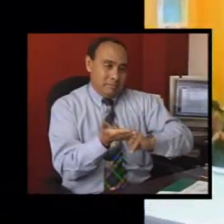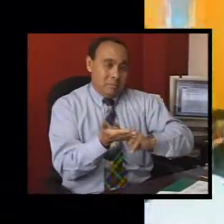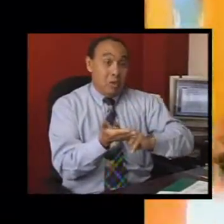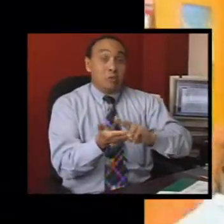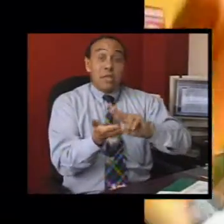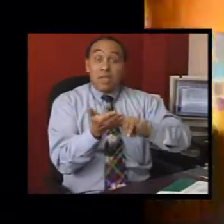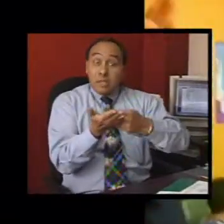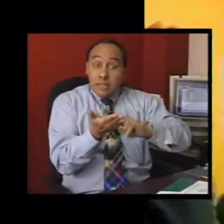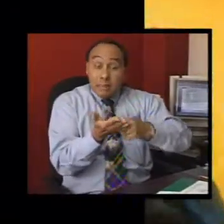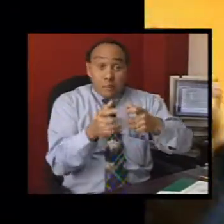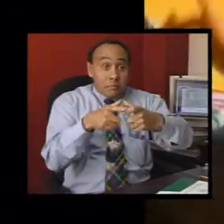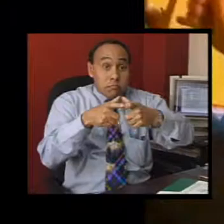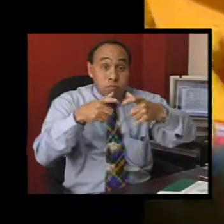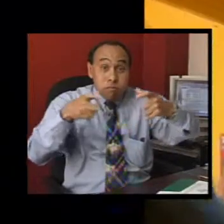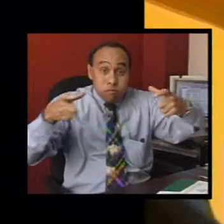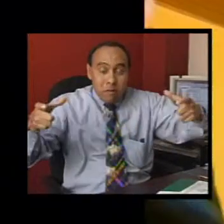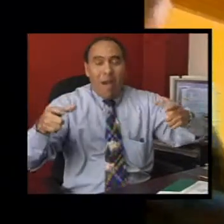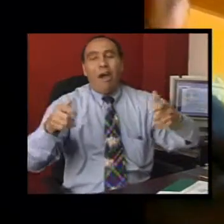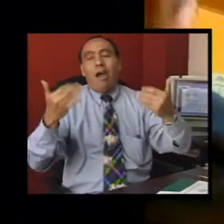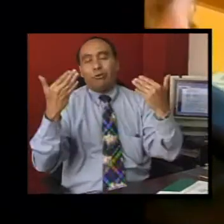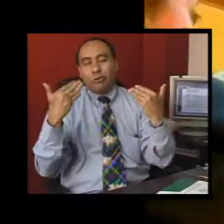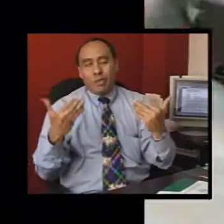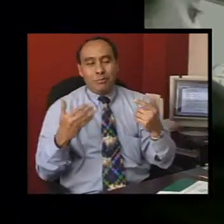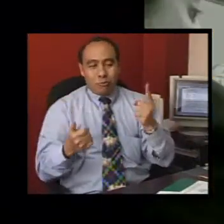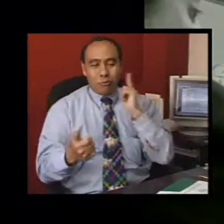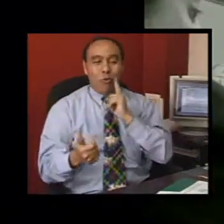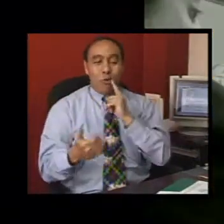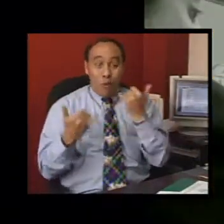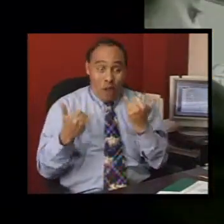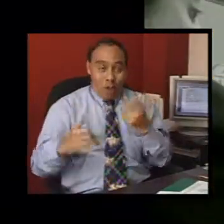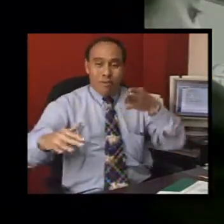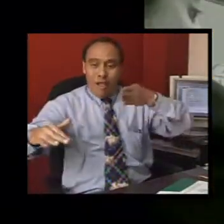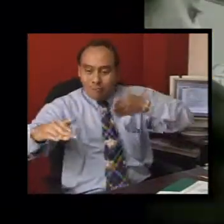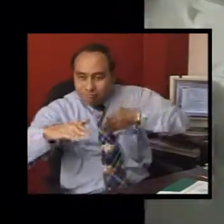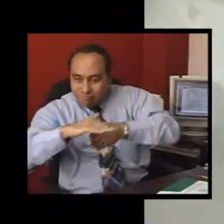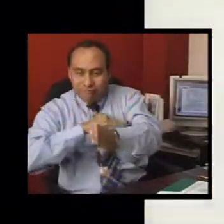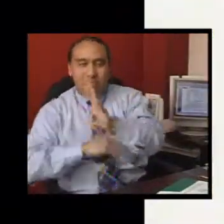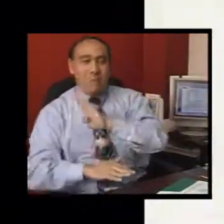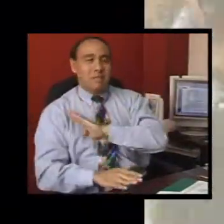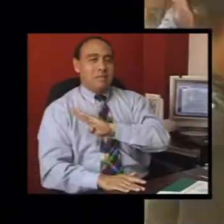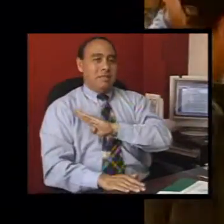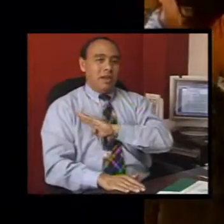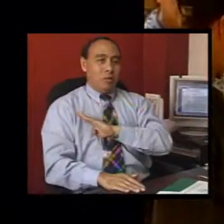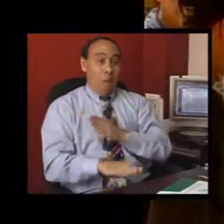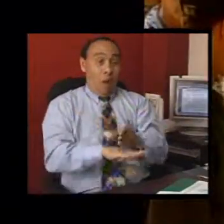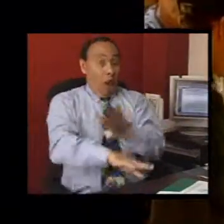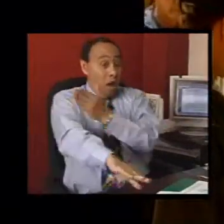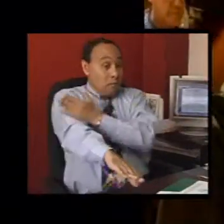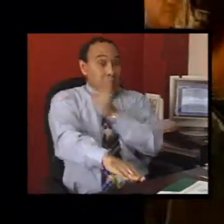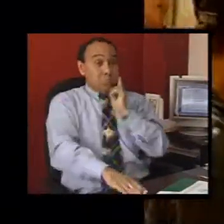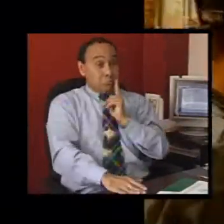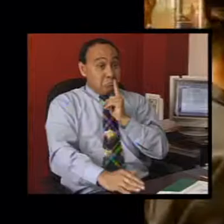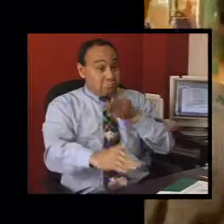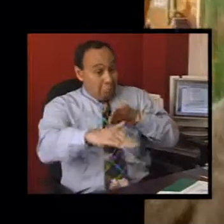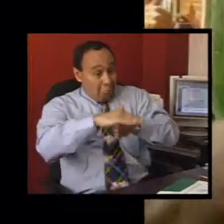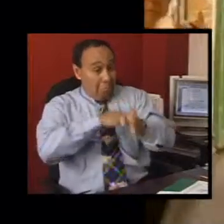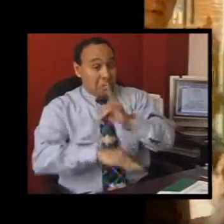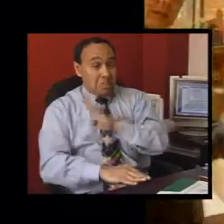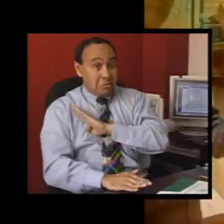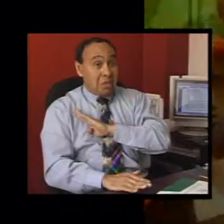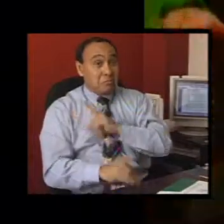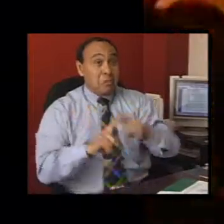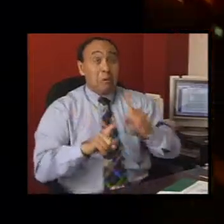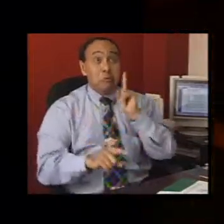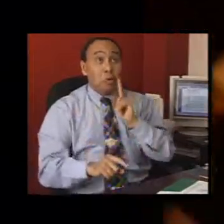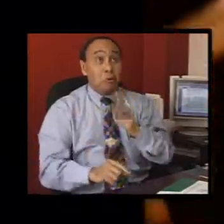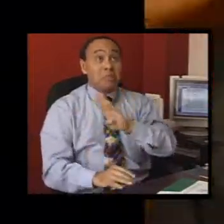Poco a poco ha crecido este servicio y ahora las personas sordas pueden ingresar al bachillerato e incluso también a la